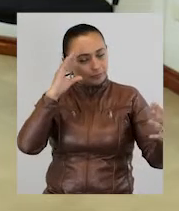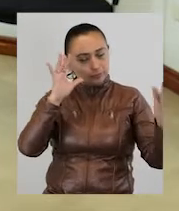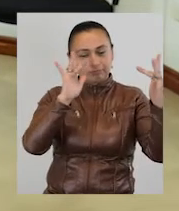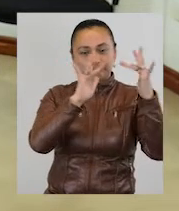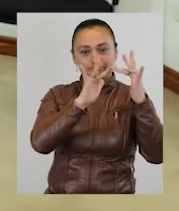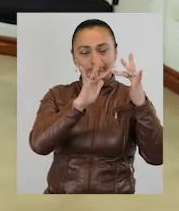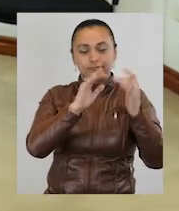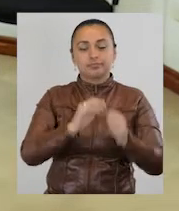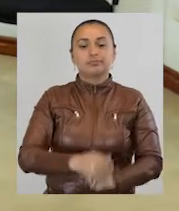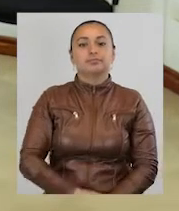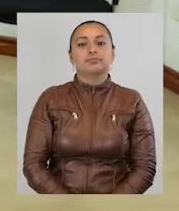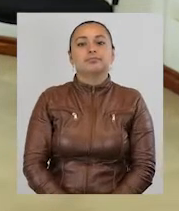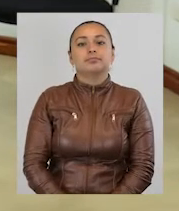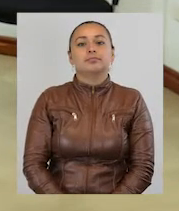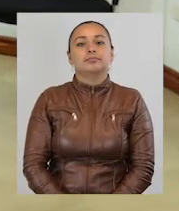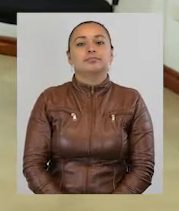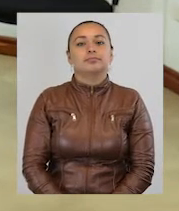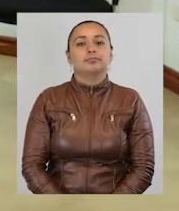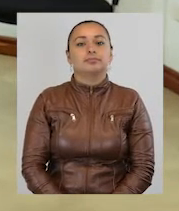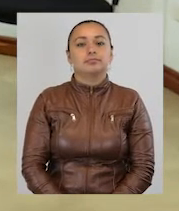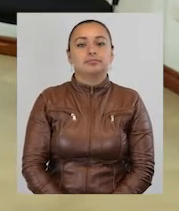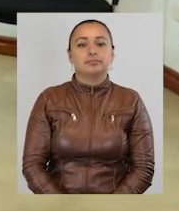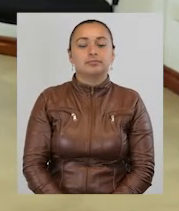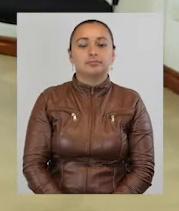contemplar su presencia.